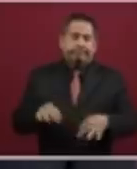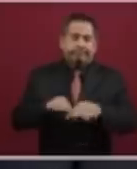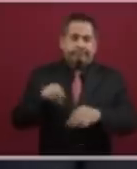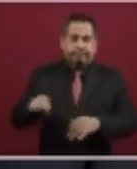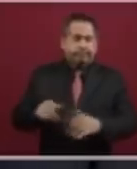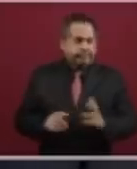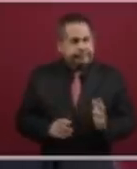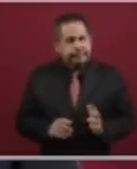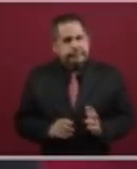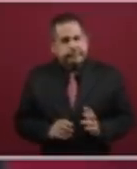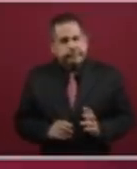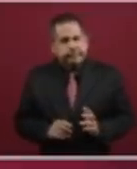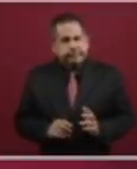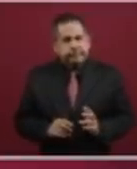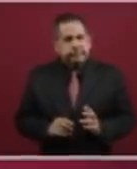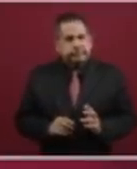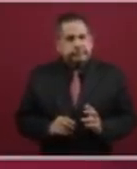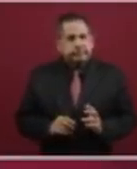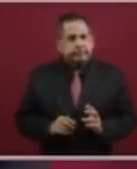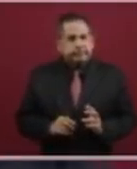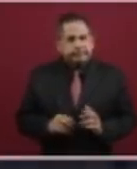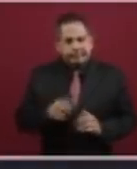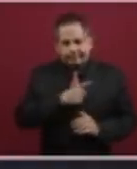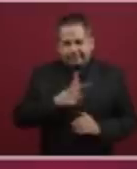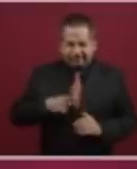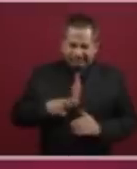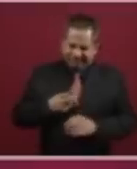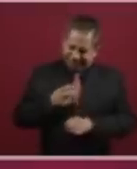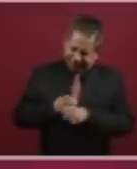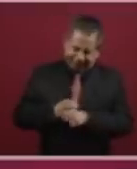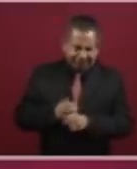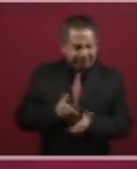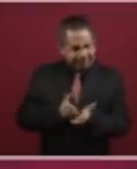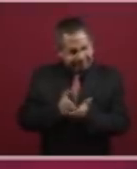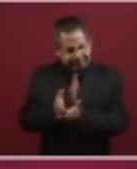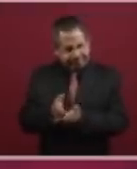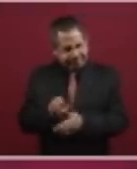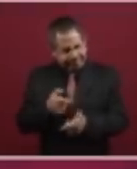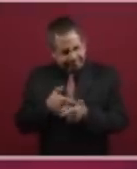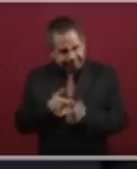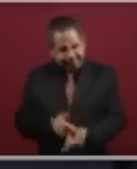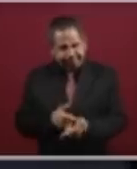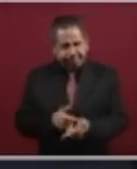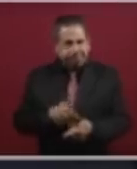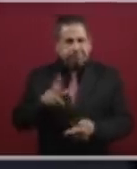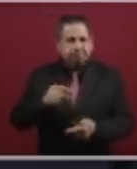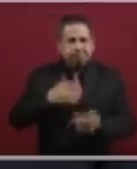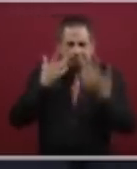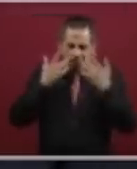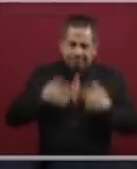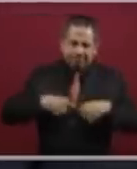Nada más que hay que ser perseverante, no rendirse,